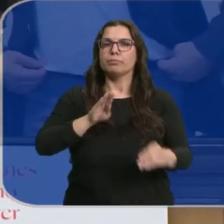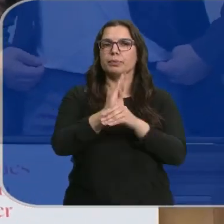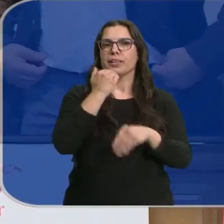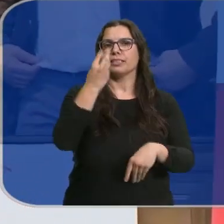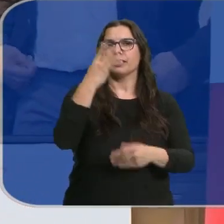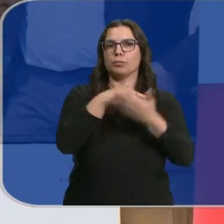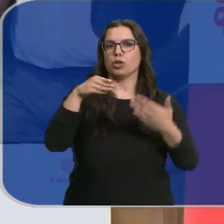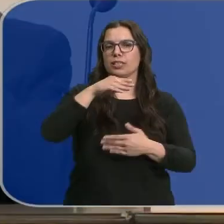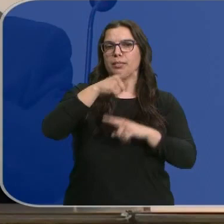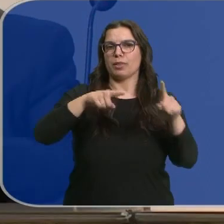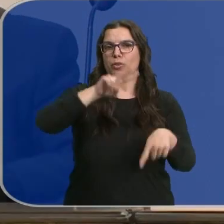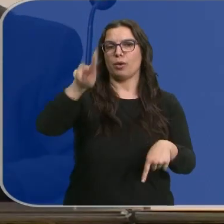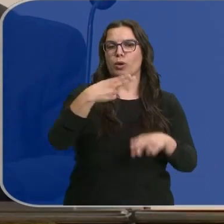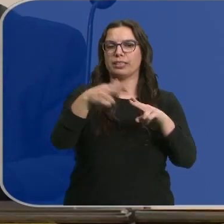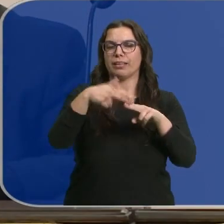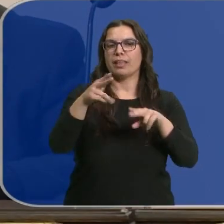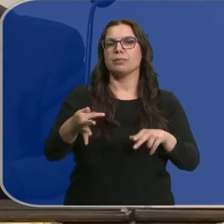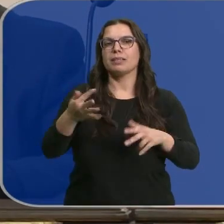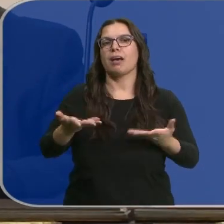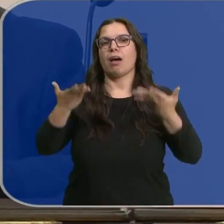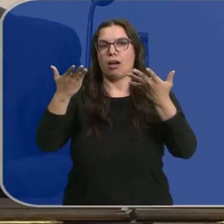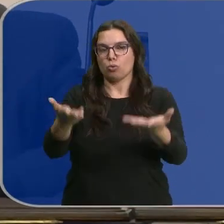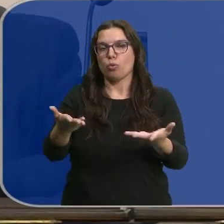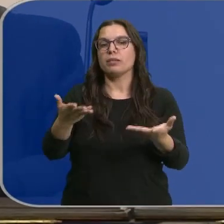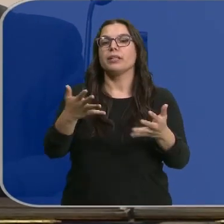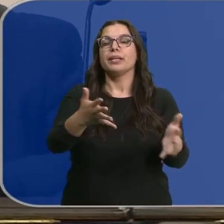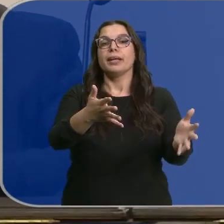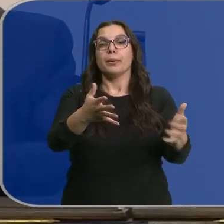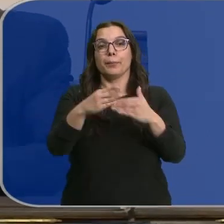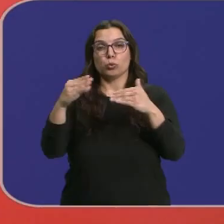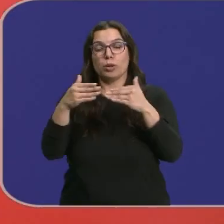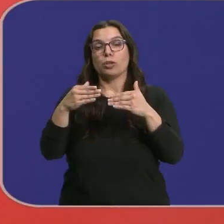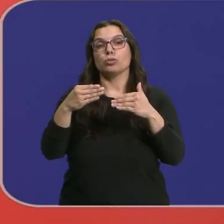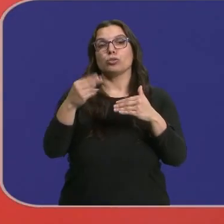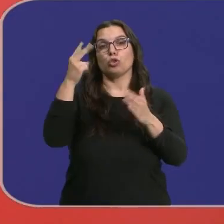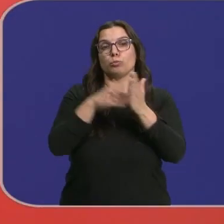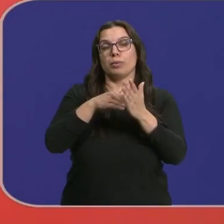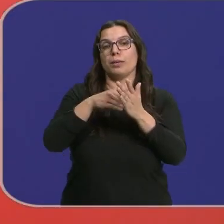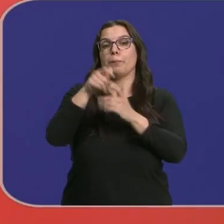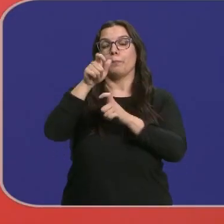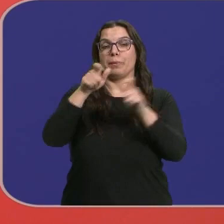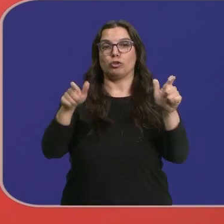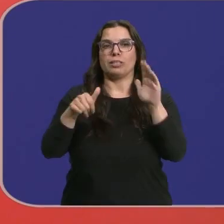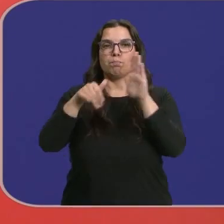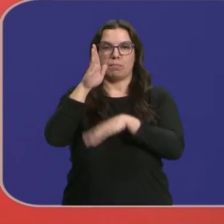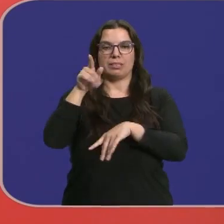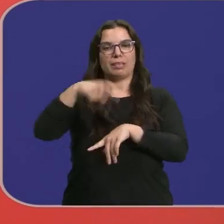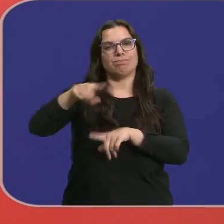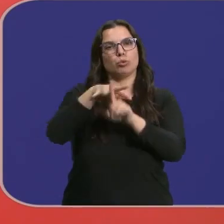3,5 millones de euros en actividades y ayudas de las que se beneficiaron más de 10.000 personas en situación de